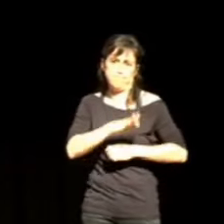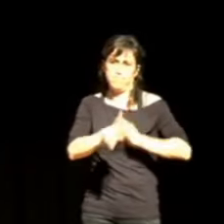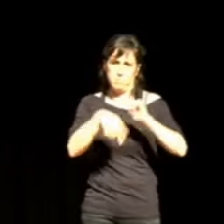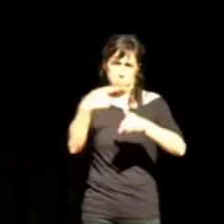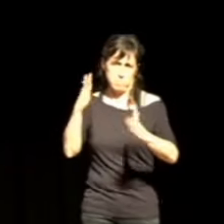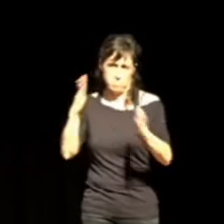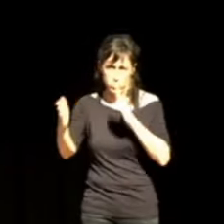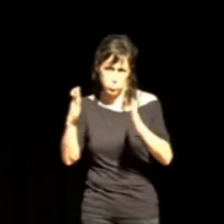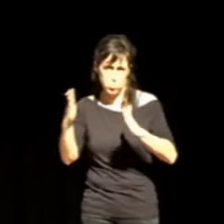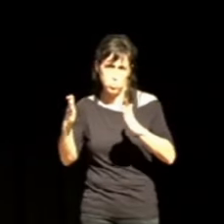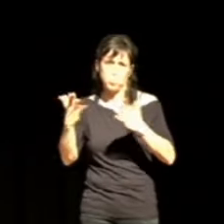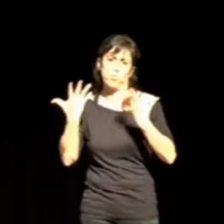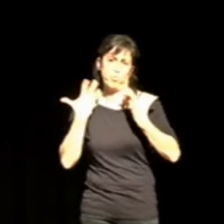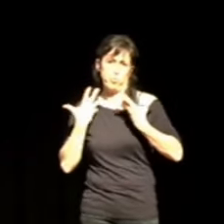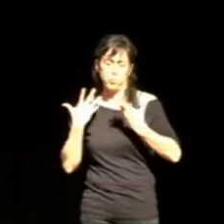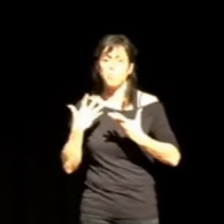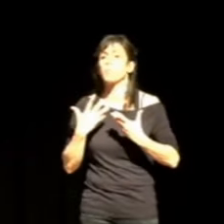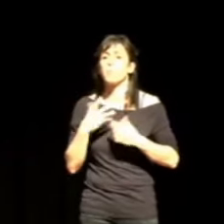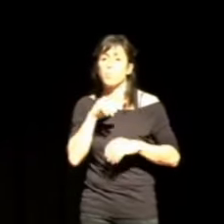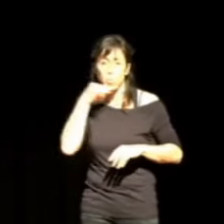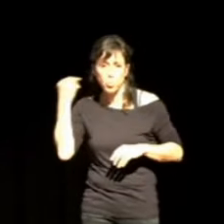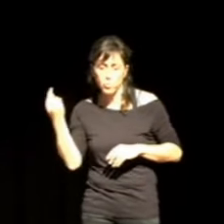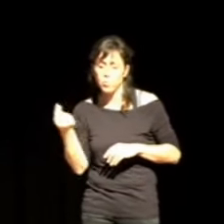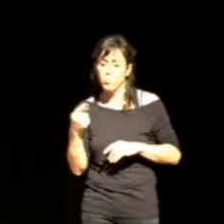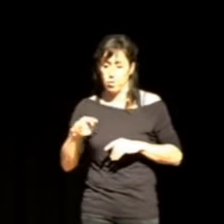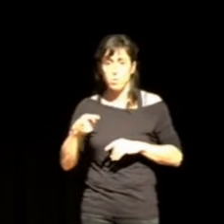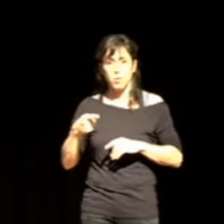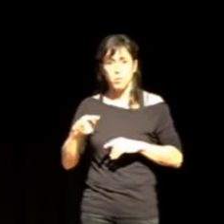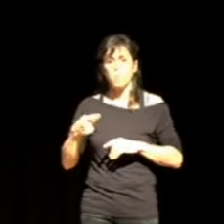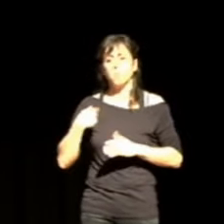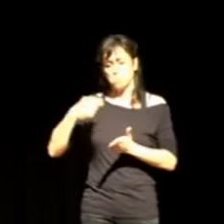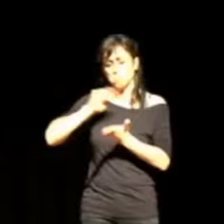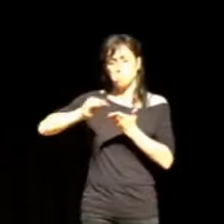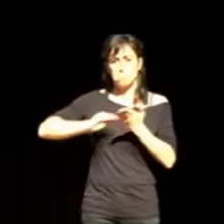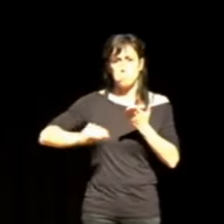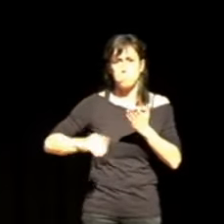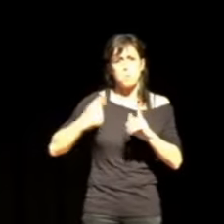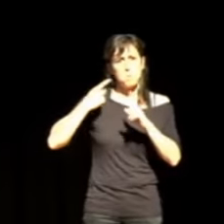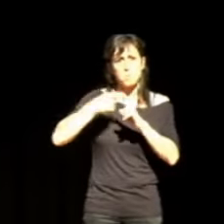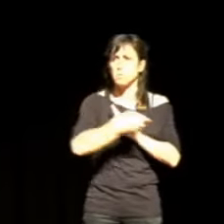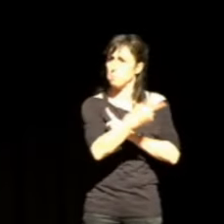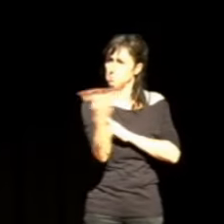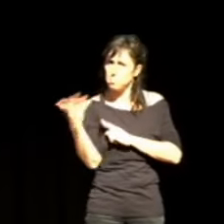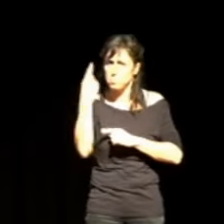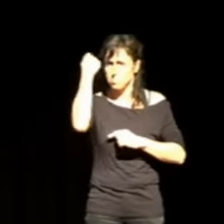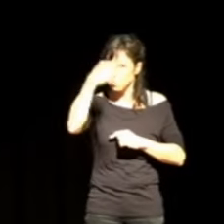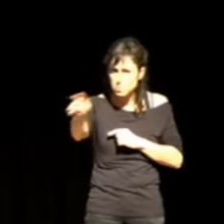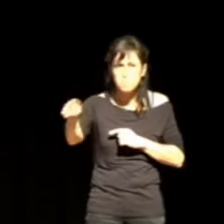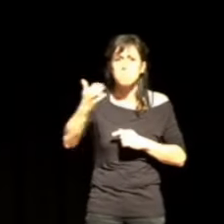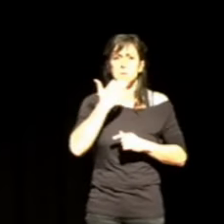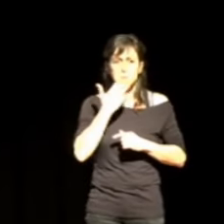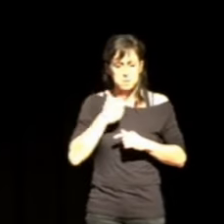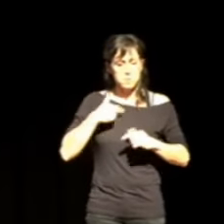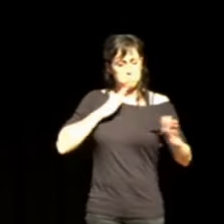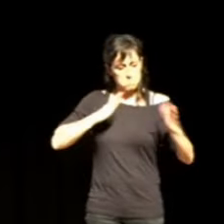pesar de que estás en una crisis, puedes hacer cosas, puedes ser resiliente.